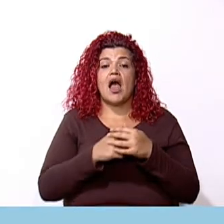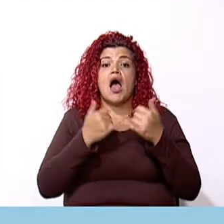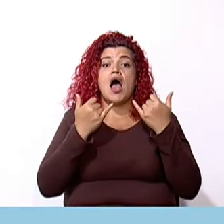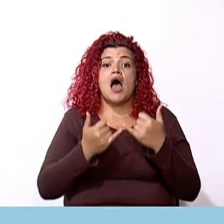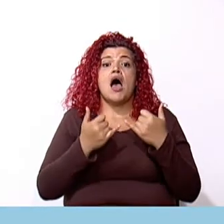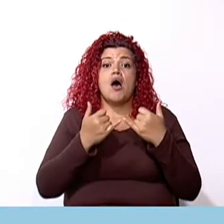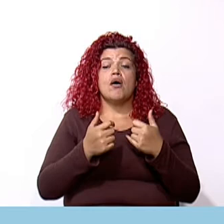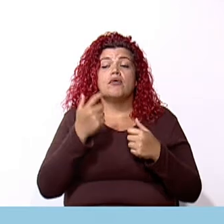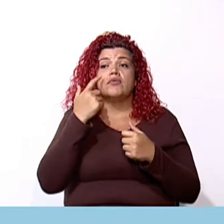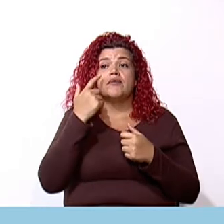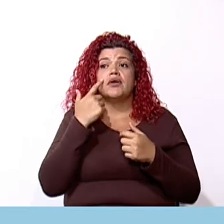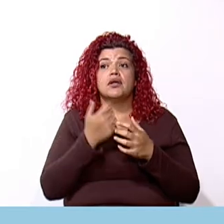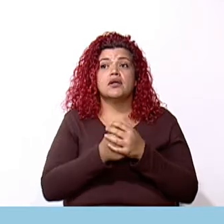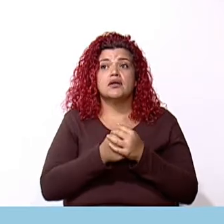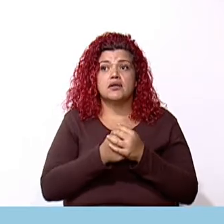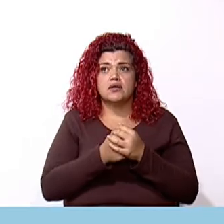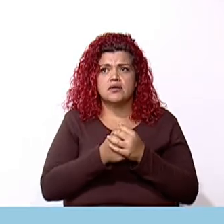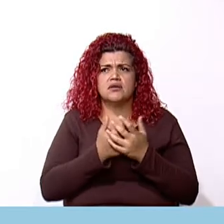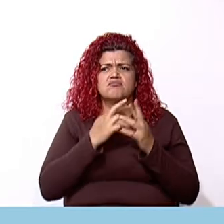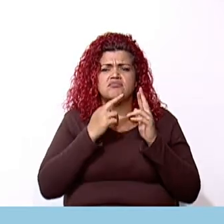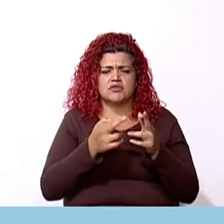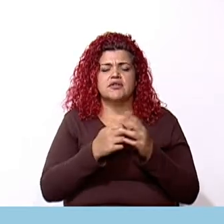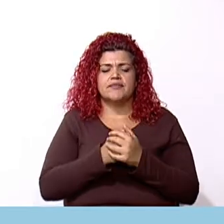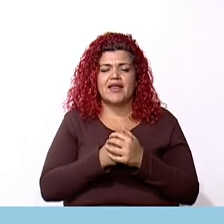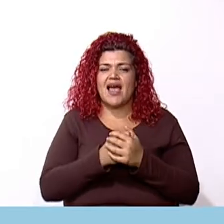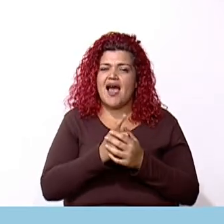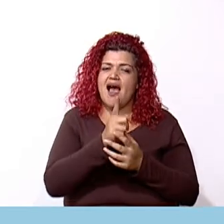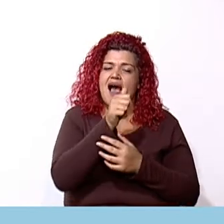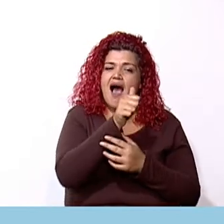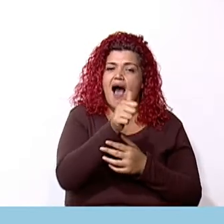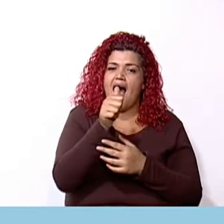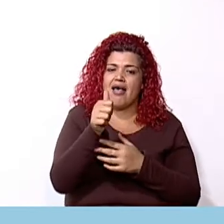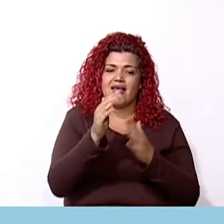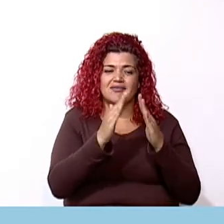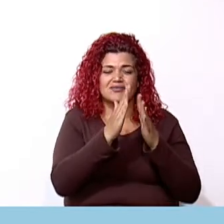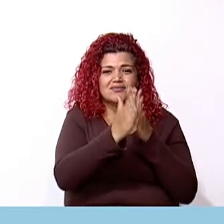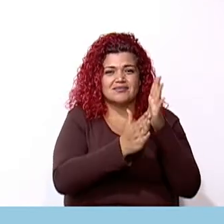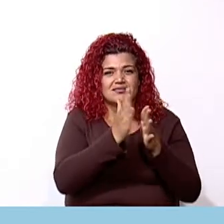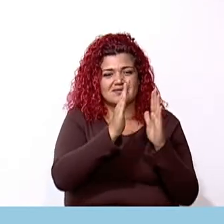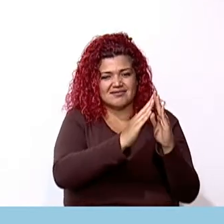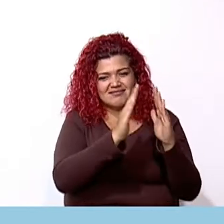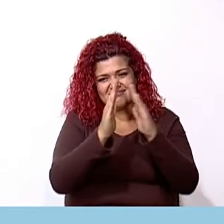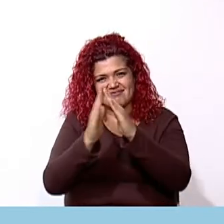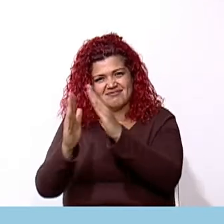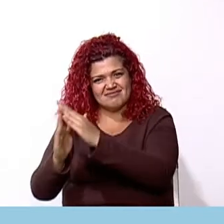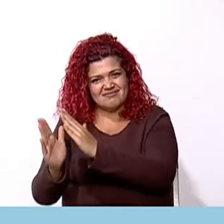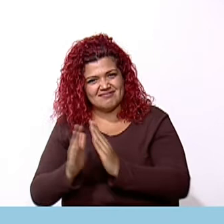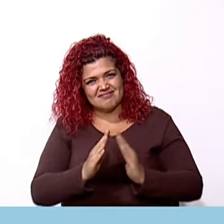Ahora vamos a leer la respuesta. En cada hogar se repartieron